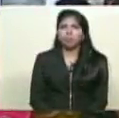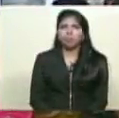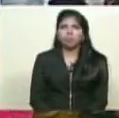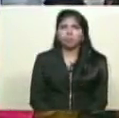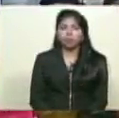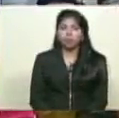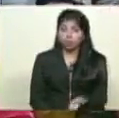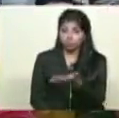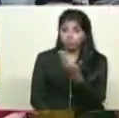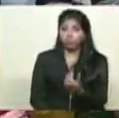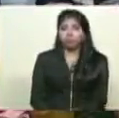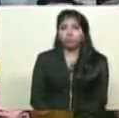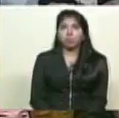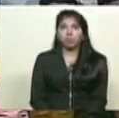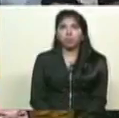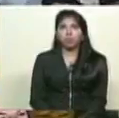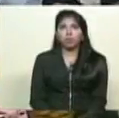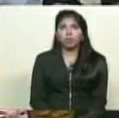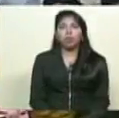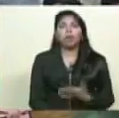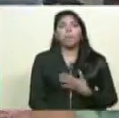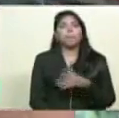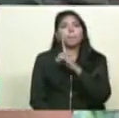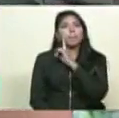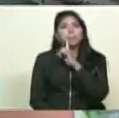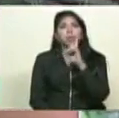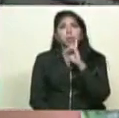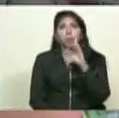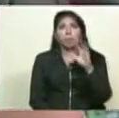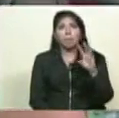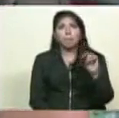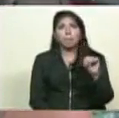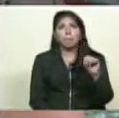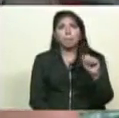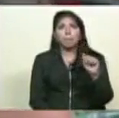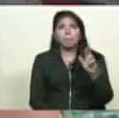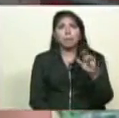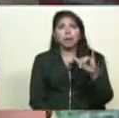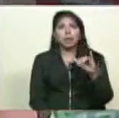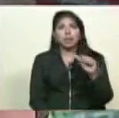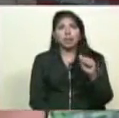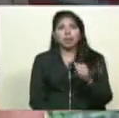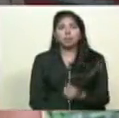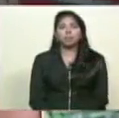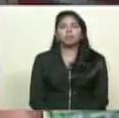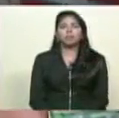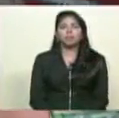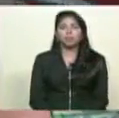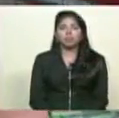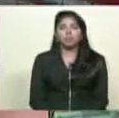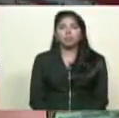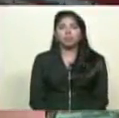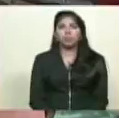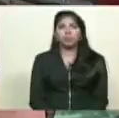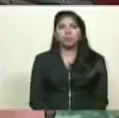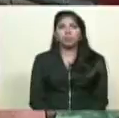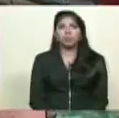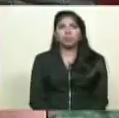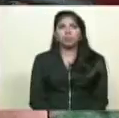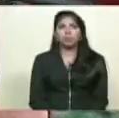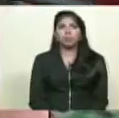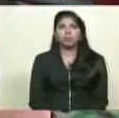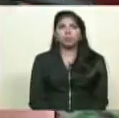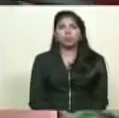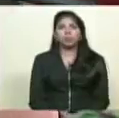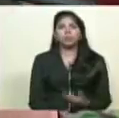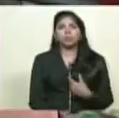Adelante, Carmen. Mi nombre es María del Carmen Toro. María del Carmen Toro. Ajá. Vocera de